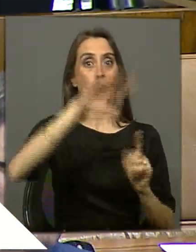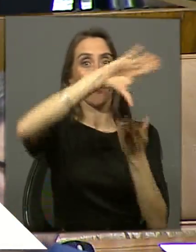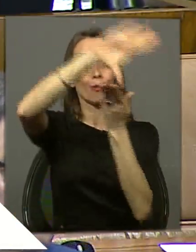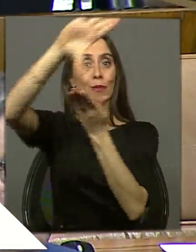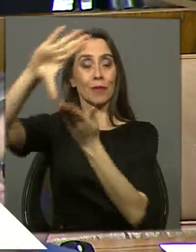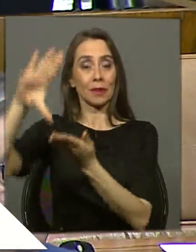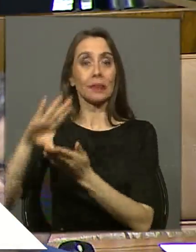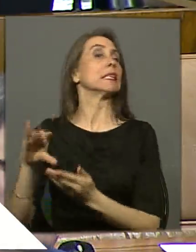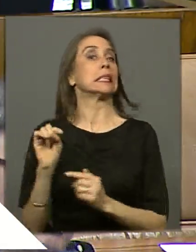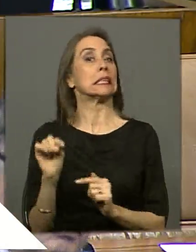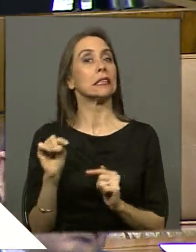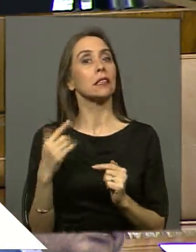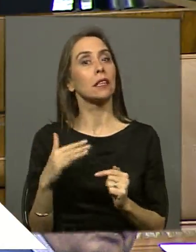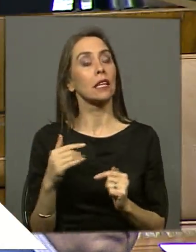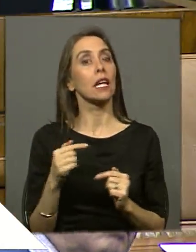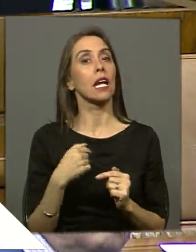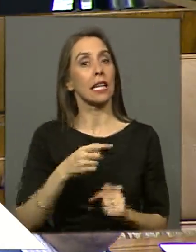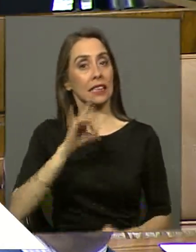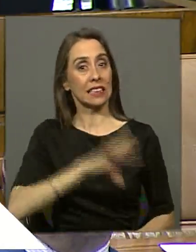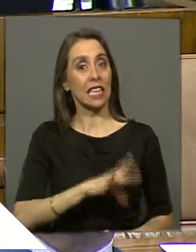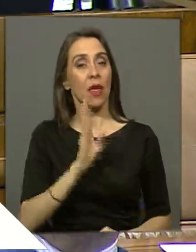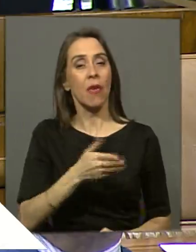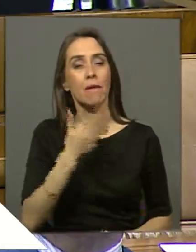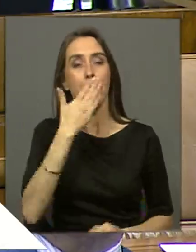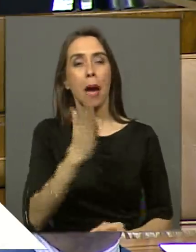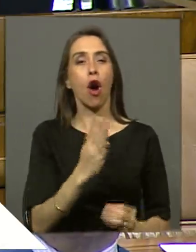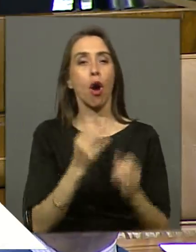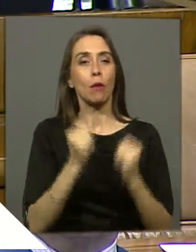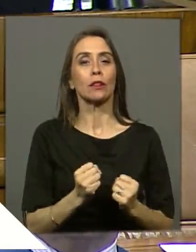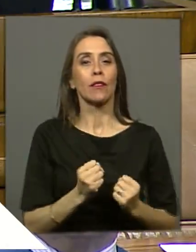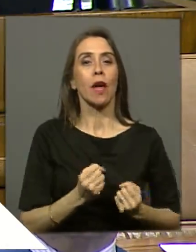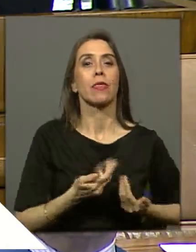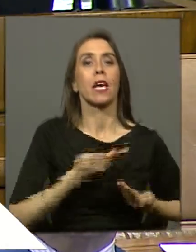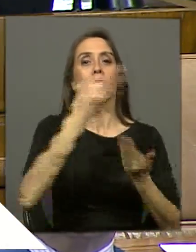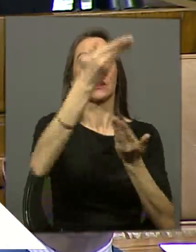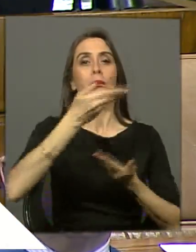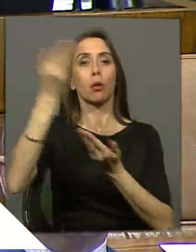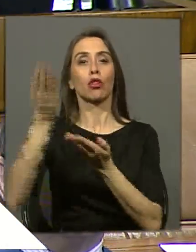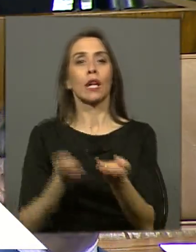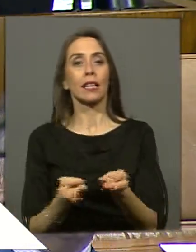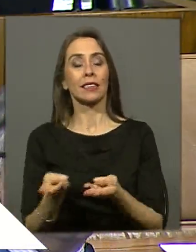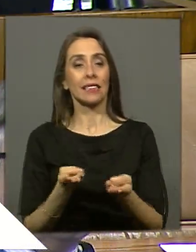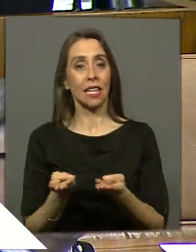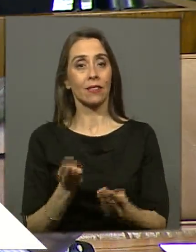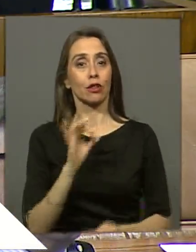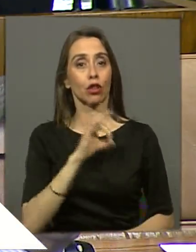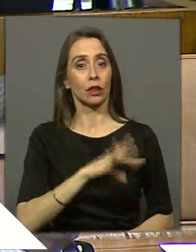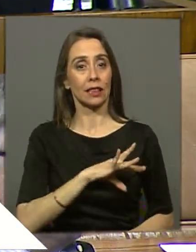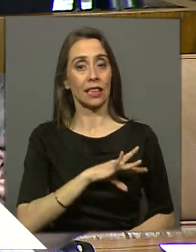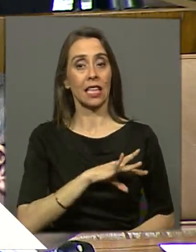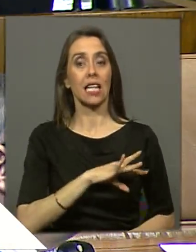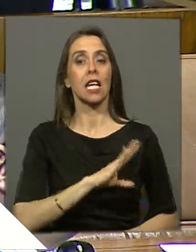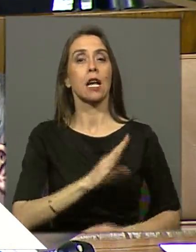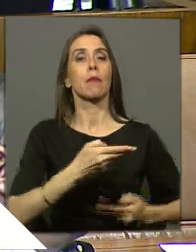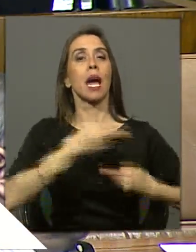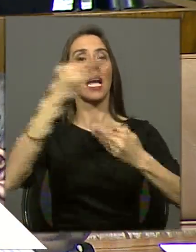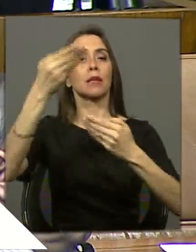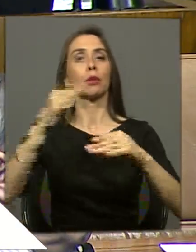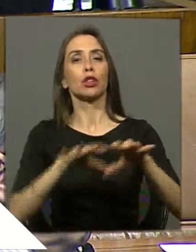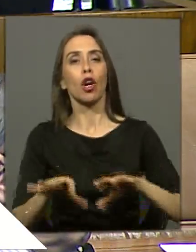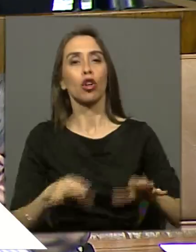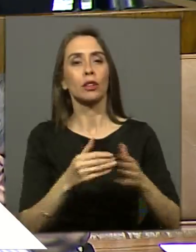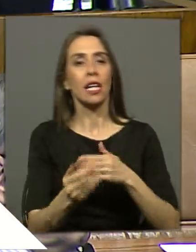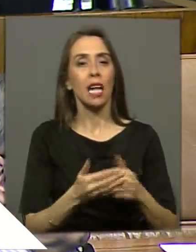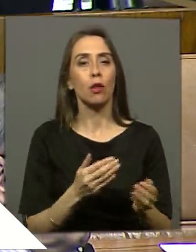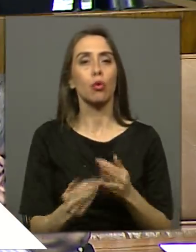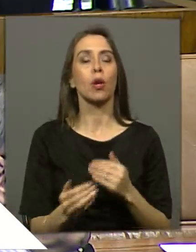efectivamente mejorar nuestra capacidad de exportación de servicios Chile hasta la hora ha sido un país exportador de recursos naturales de